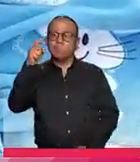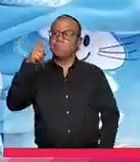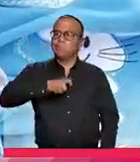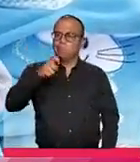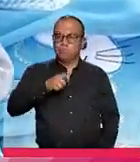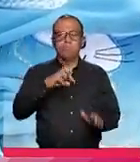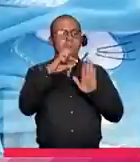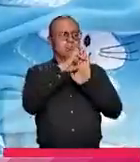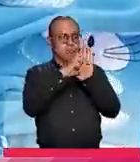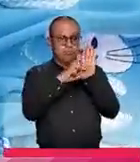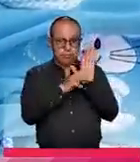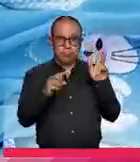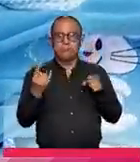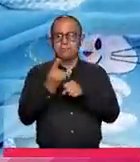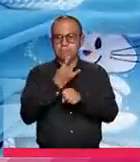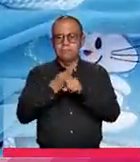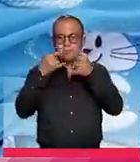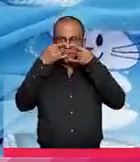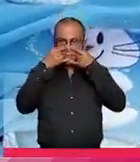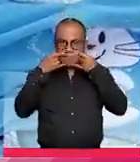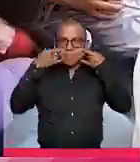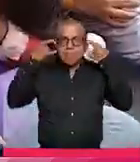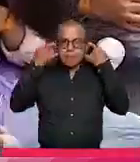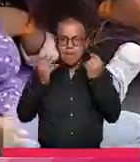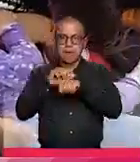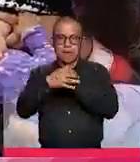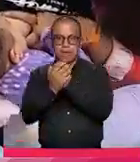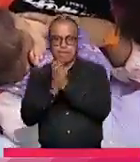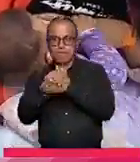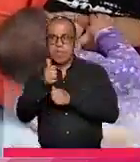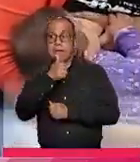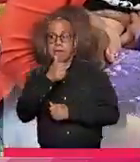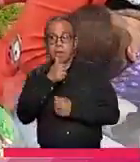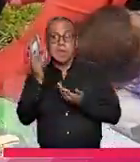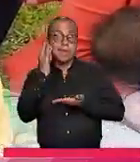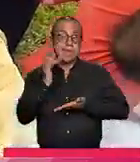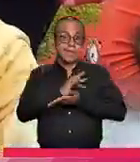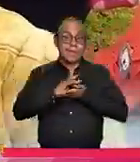aplicar protocolos como el uso de tapabocas, lavado de manos y